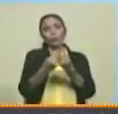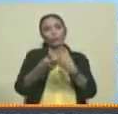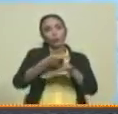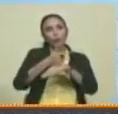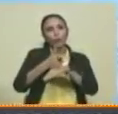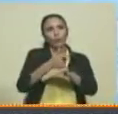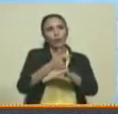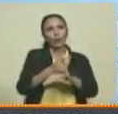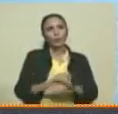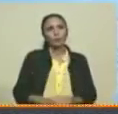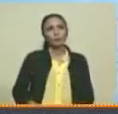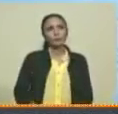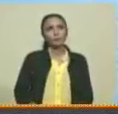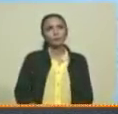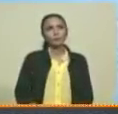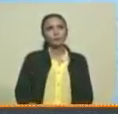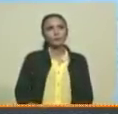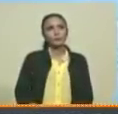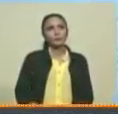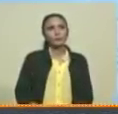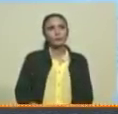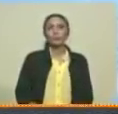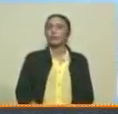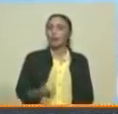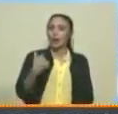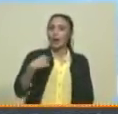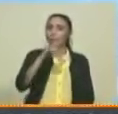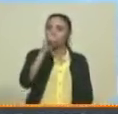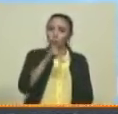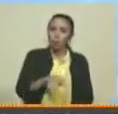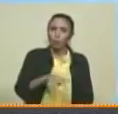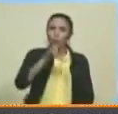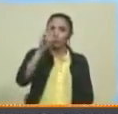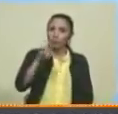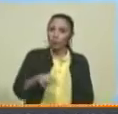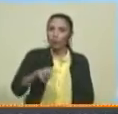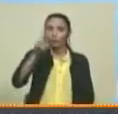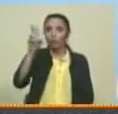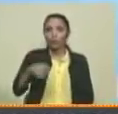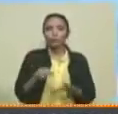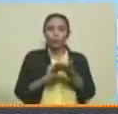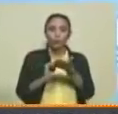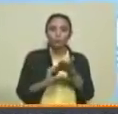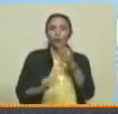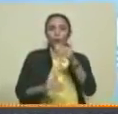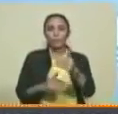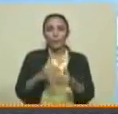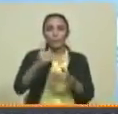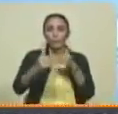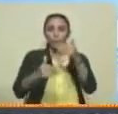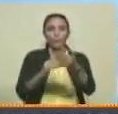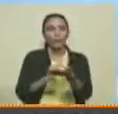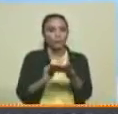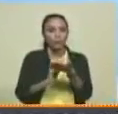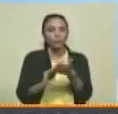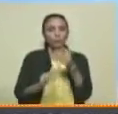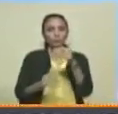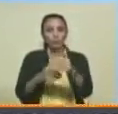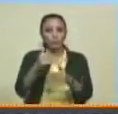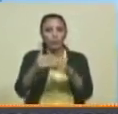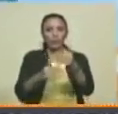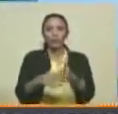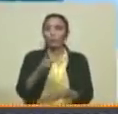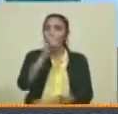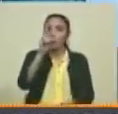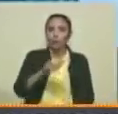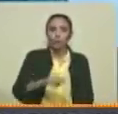Y que estamos nosotros buscando todos los días soluciones, soluciones, adelante, adelante, adelante, pariendo soluciones todos